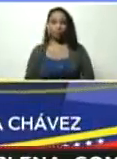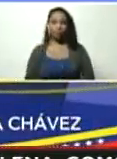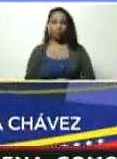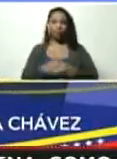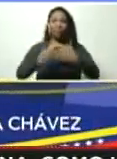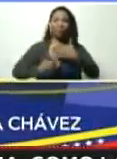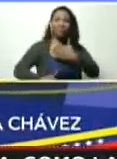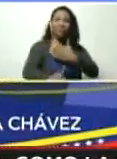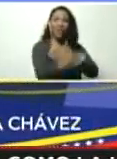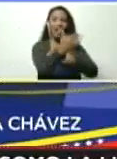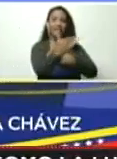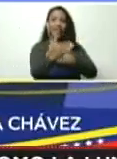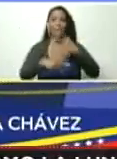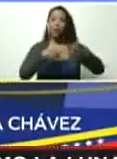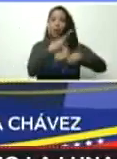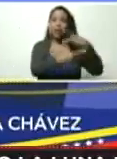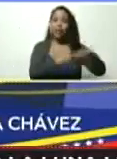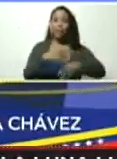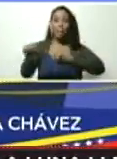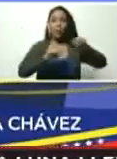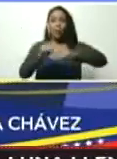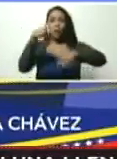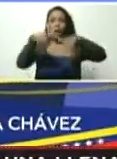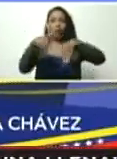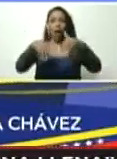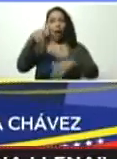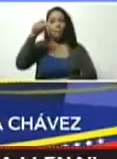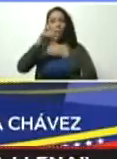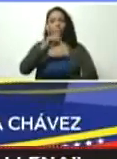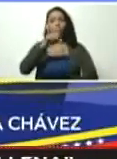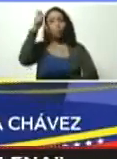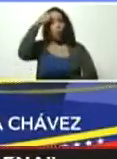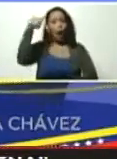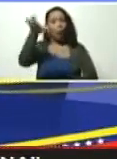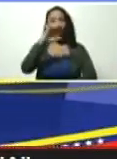Avanzada Progresista, Movimiento Electoral del Pueblo, Podemos,